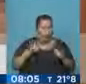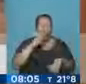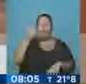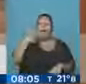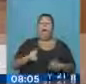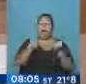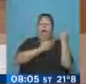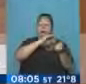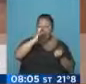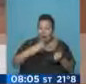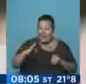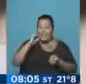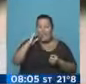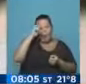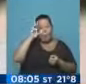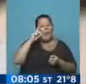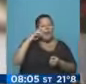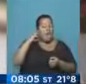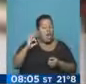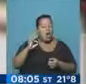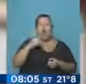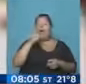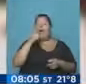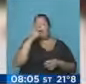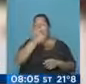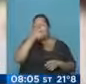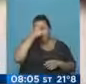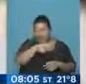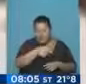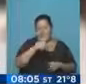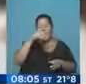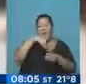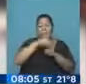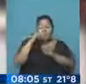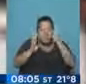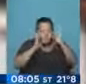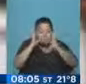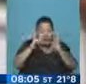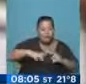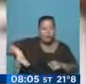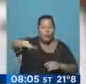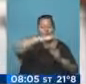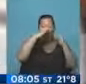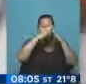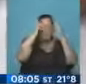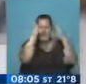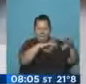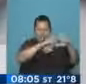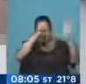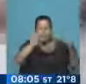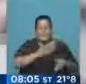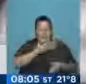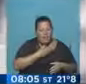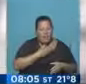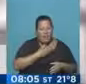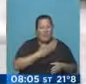tomaron esta Berlingo, sea quienes sean los que atacaron a los gendarmes dentro de los pastizales, en ese galpón abandonado allí en Santa Fe,